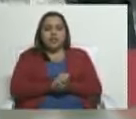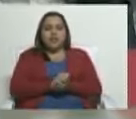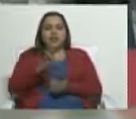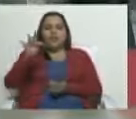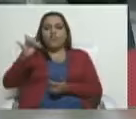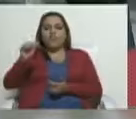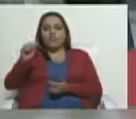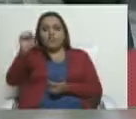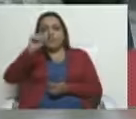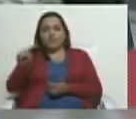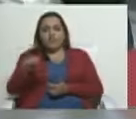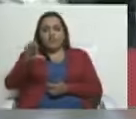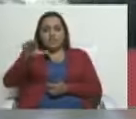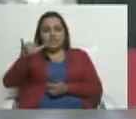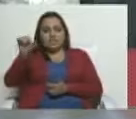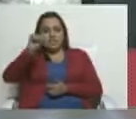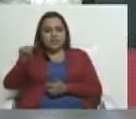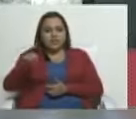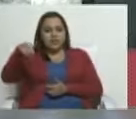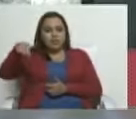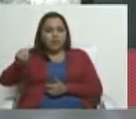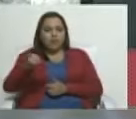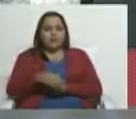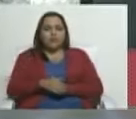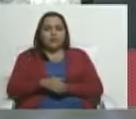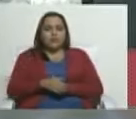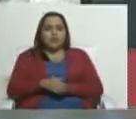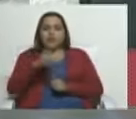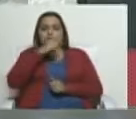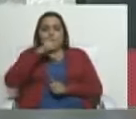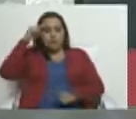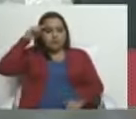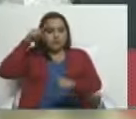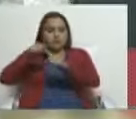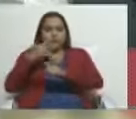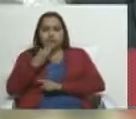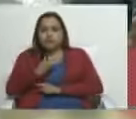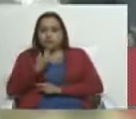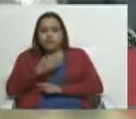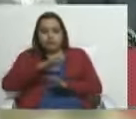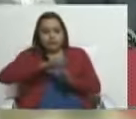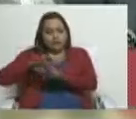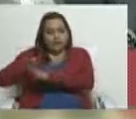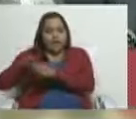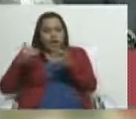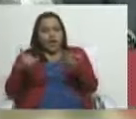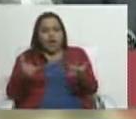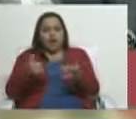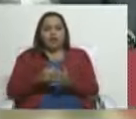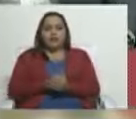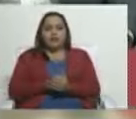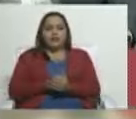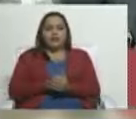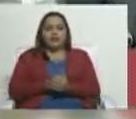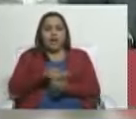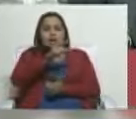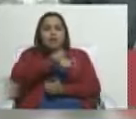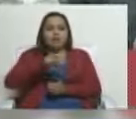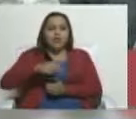con un sujeto diferente. Ya no es el judaísmo el objeto, sino que son los